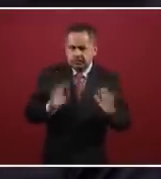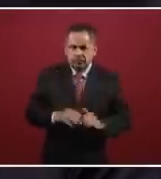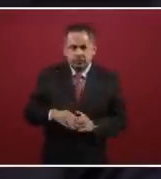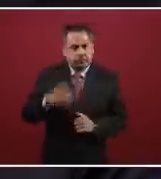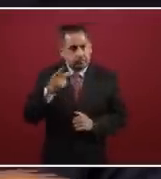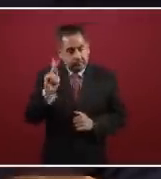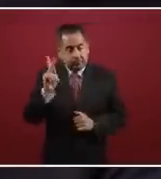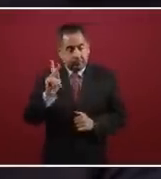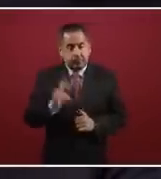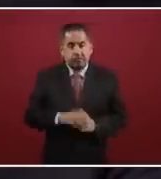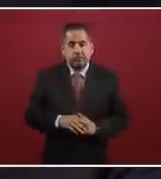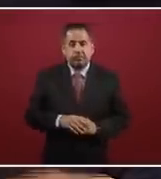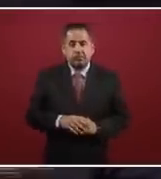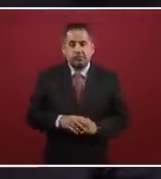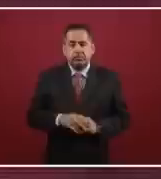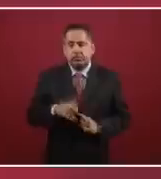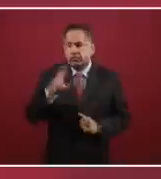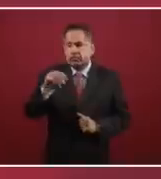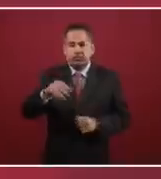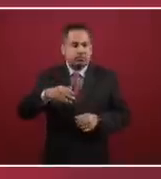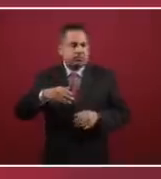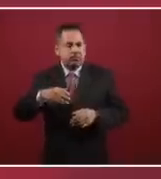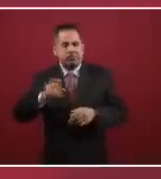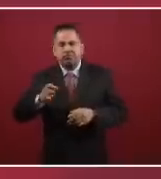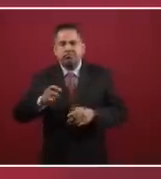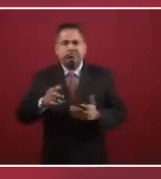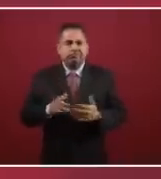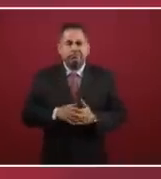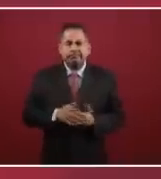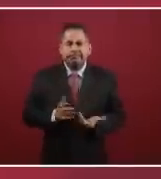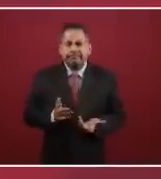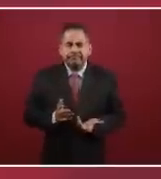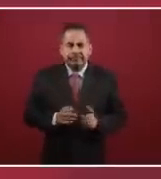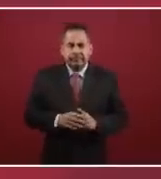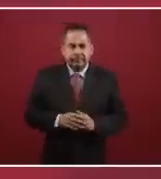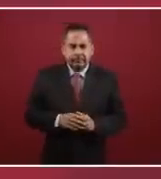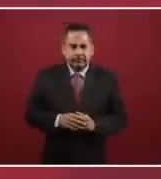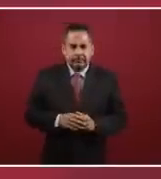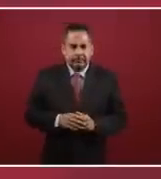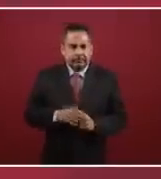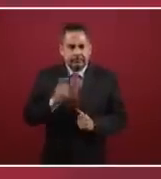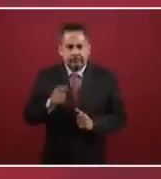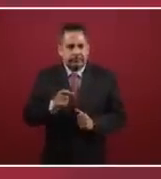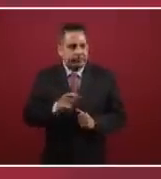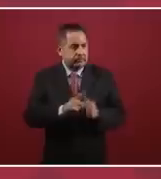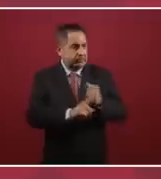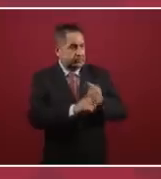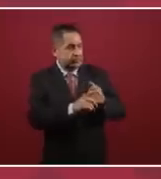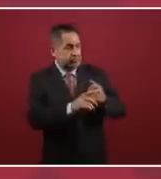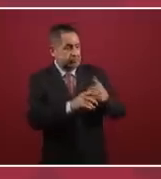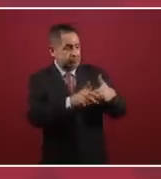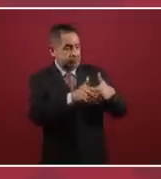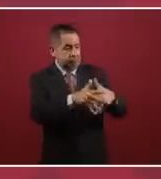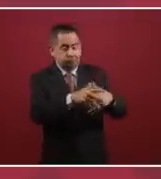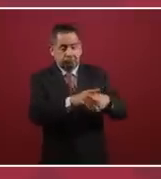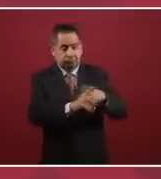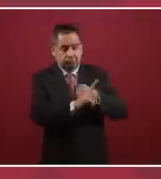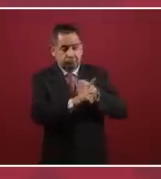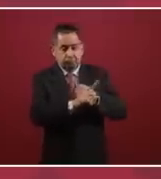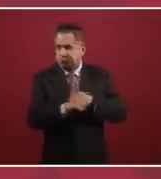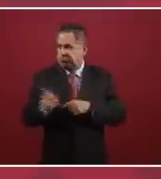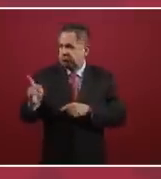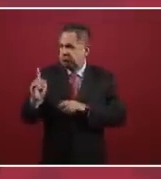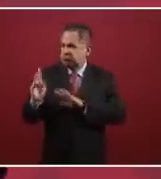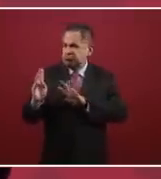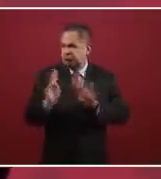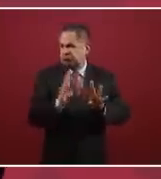pero no meterse a querer resolver el problema con el uso de la